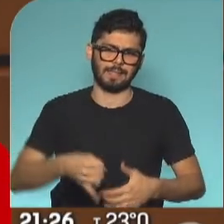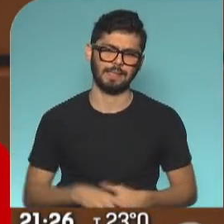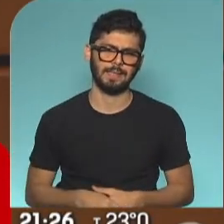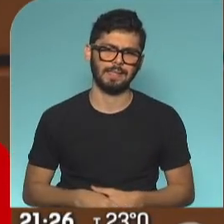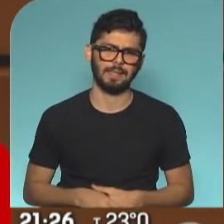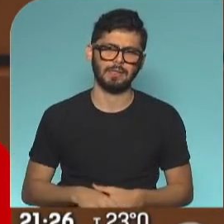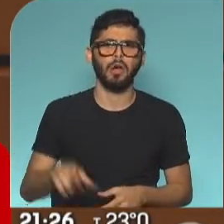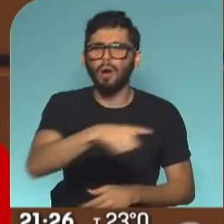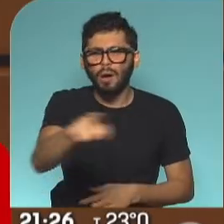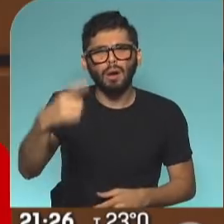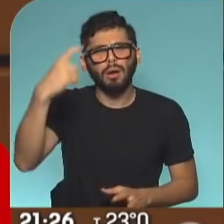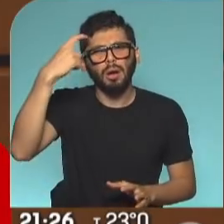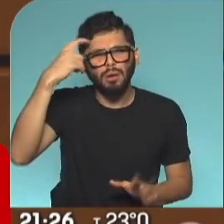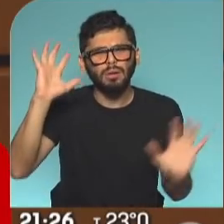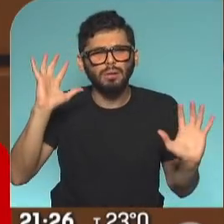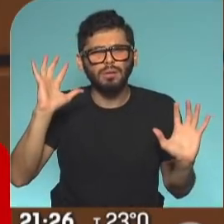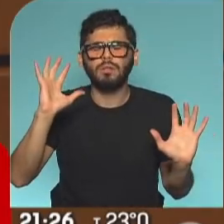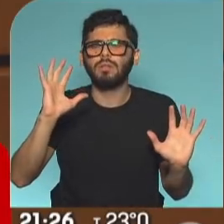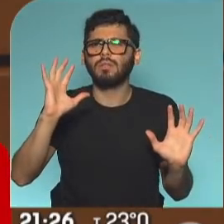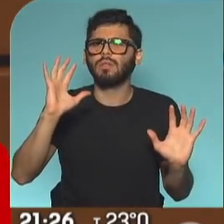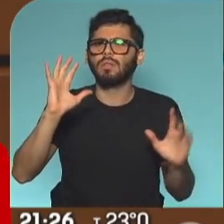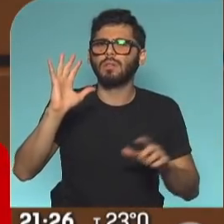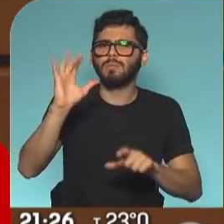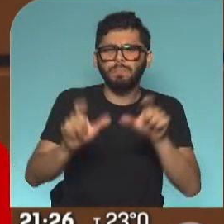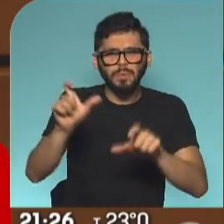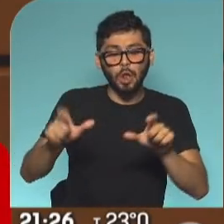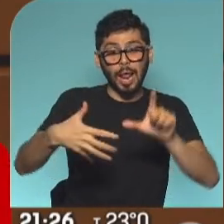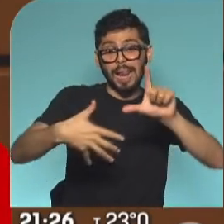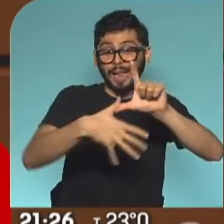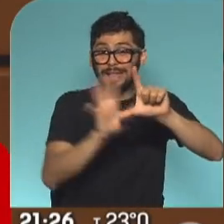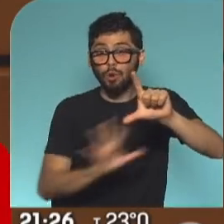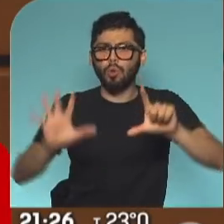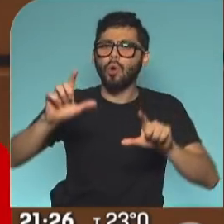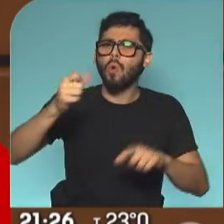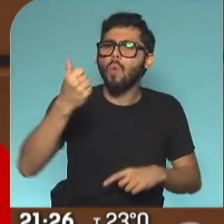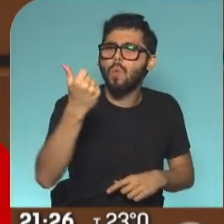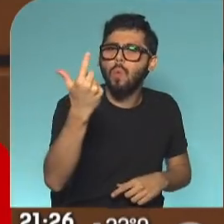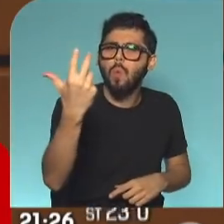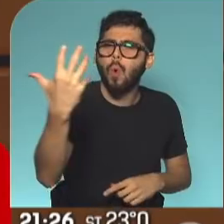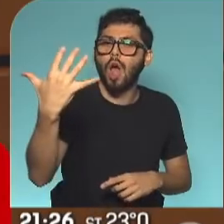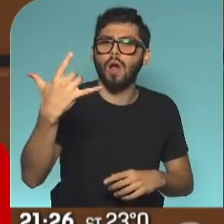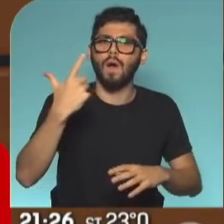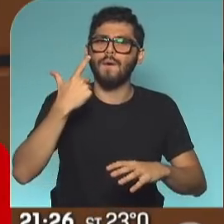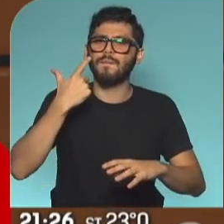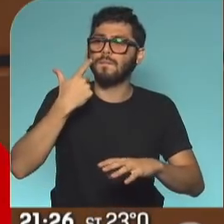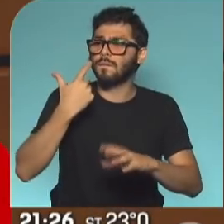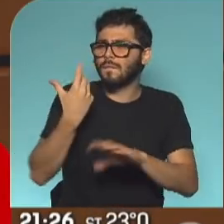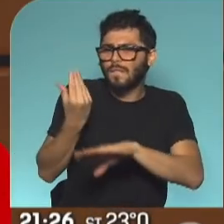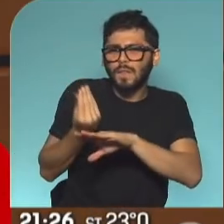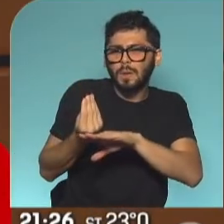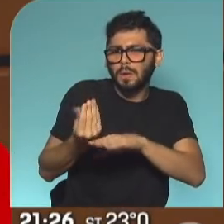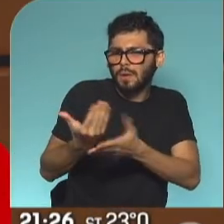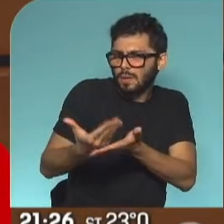Pero pregúntense cuántos hermanos latinoamericanos están hoy viviendo al margen,